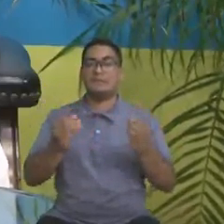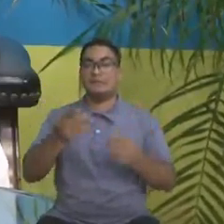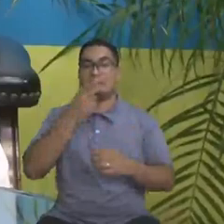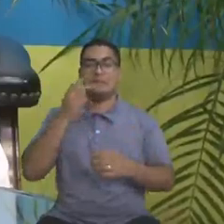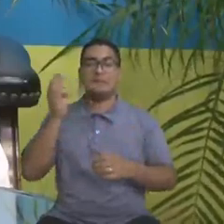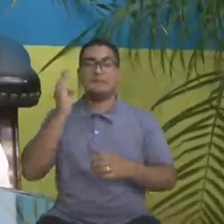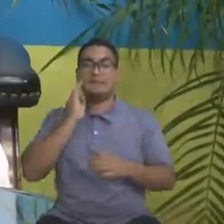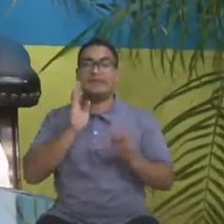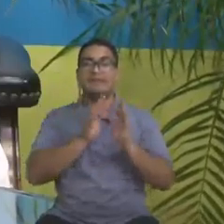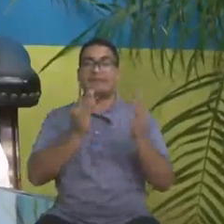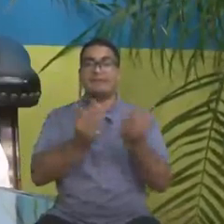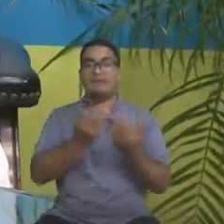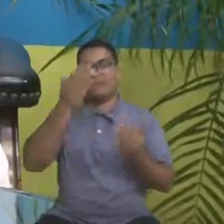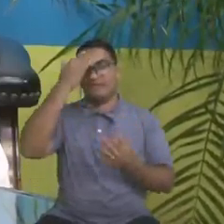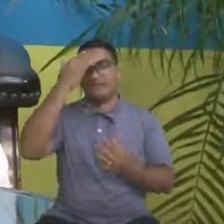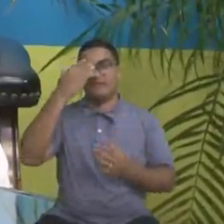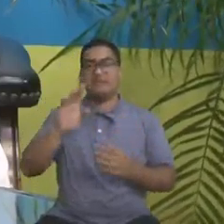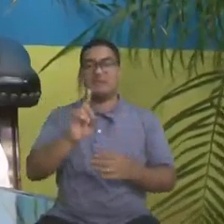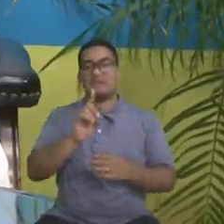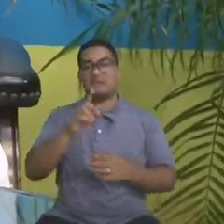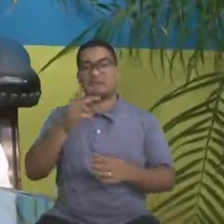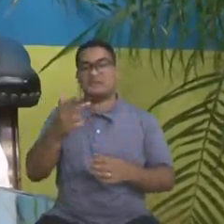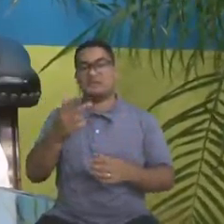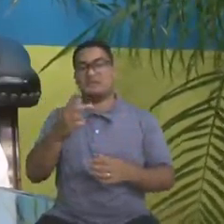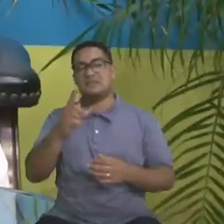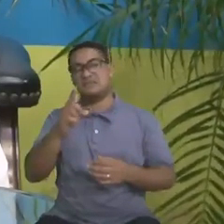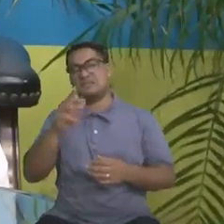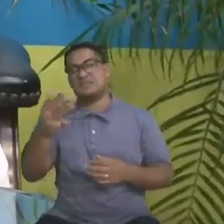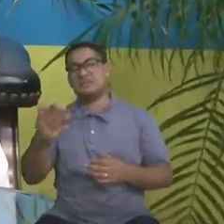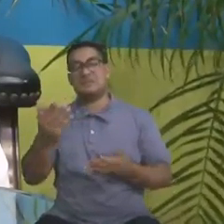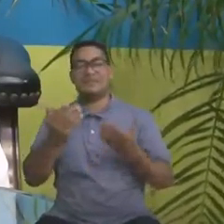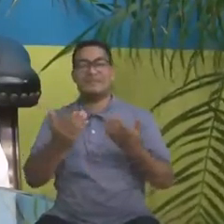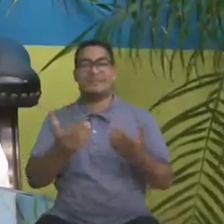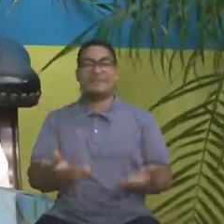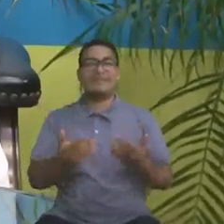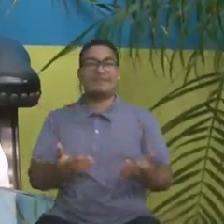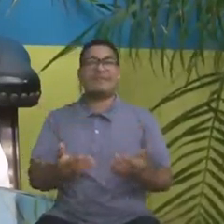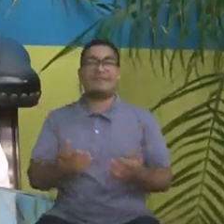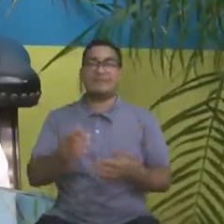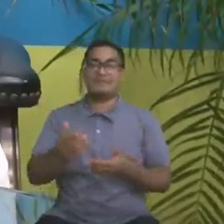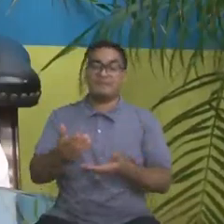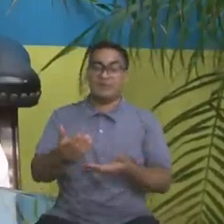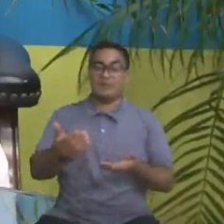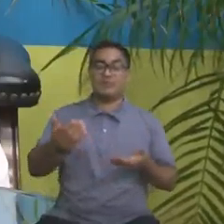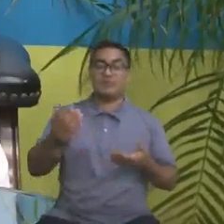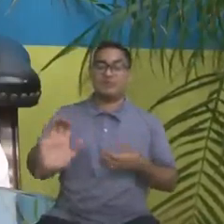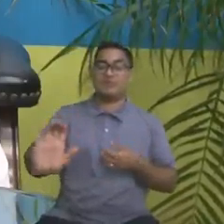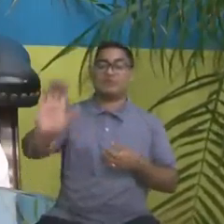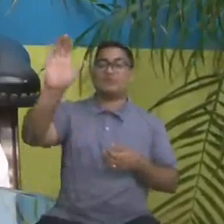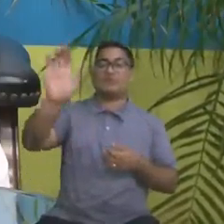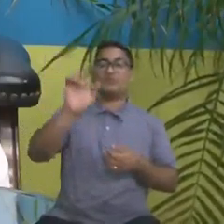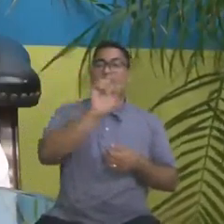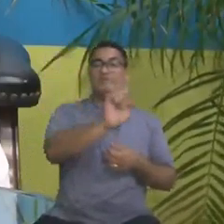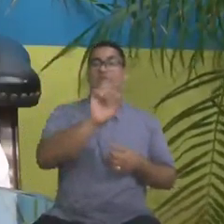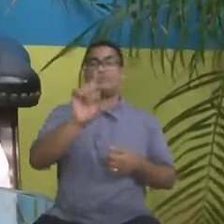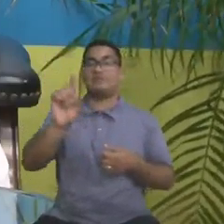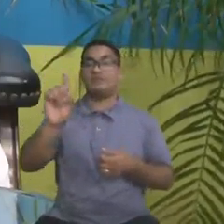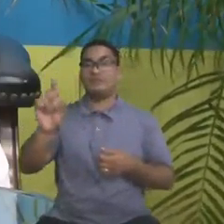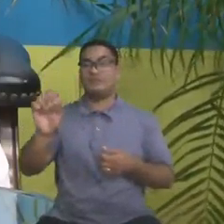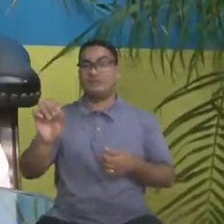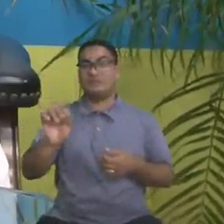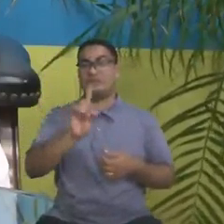pesar 39.6 libras. Sí. Y medir más de 100. 100, 105. Ok, y el de 6 ya. Hablemos